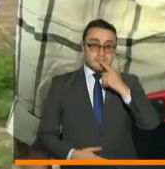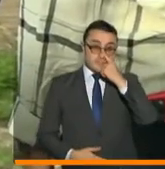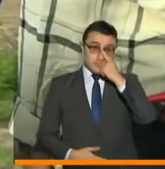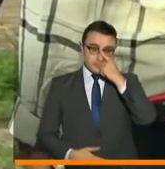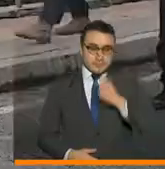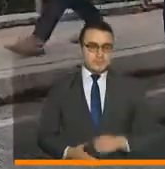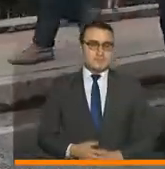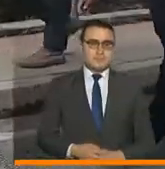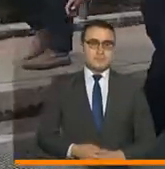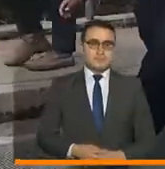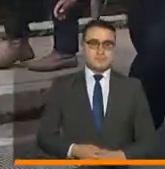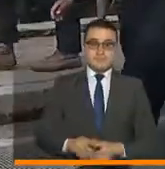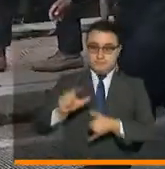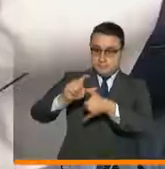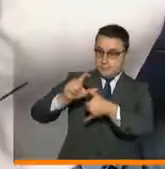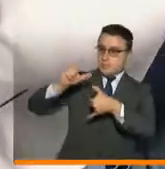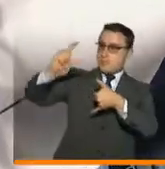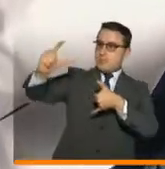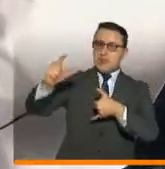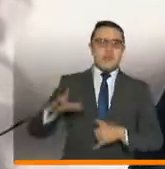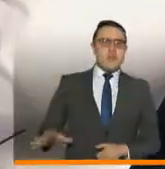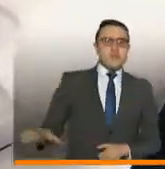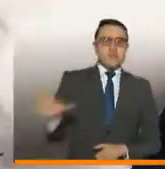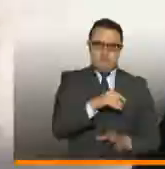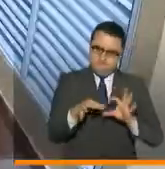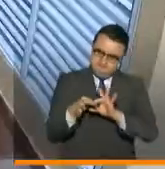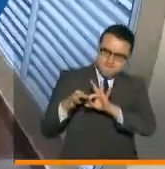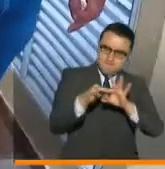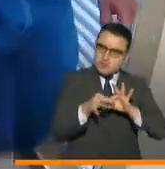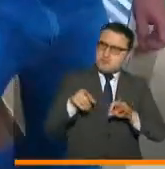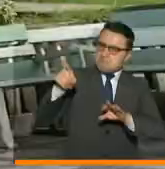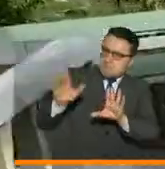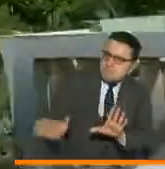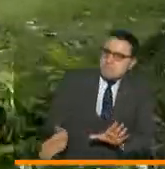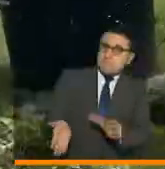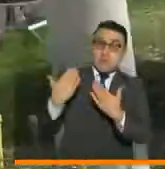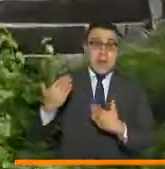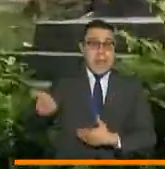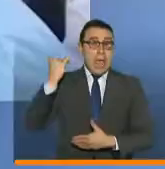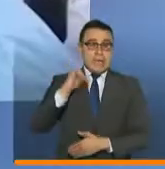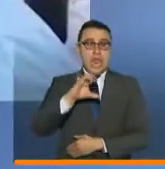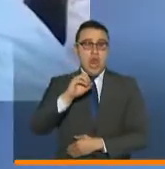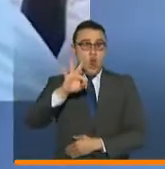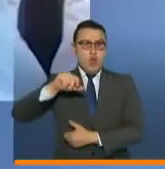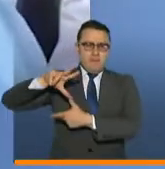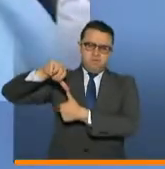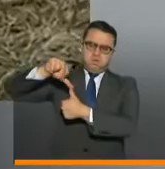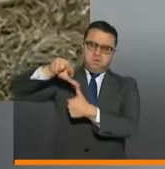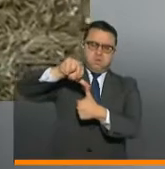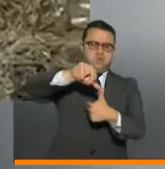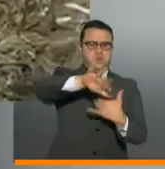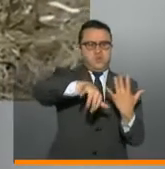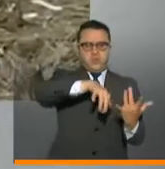Estamos unidos por el archipiélago, trabajando en equipo por su recuperación después del paso del huracán Iota.